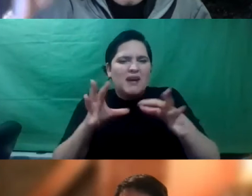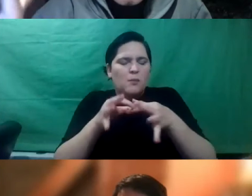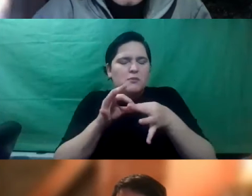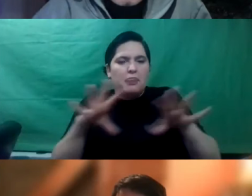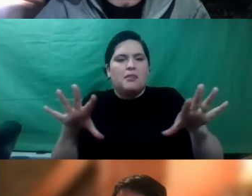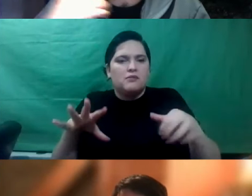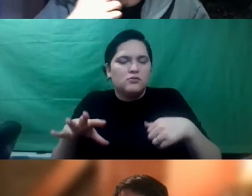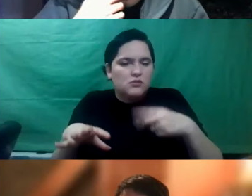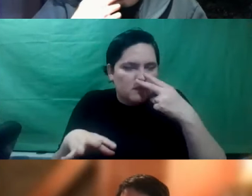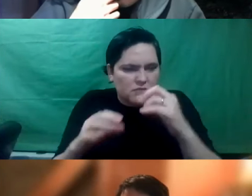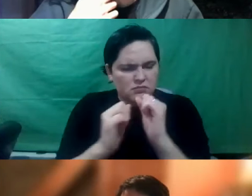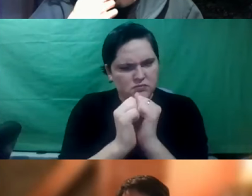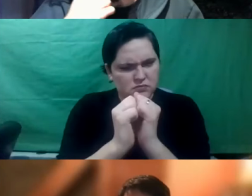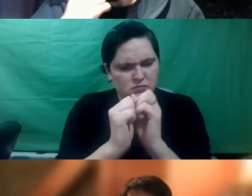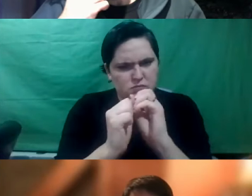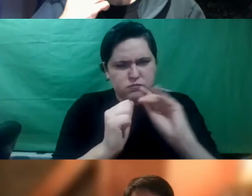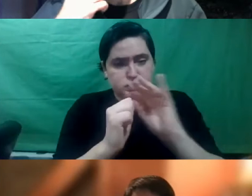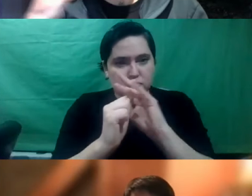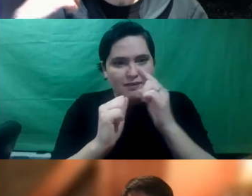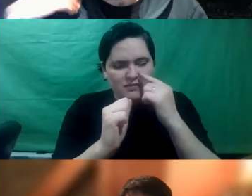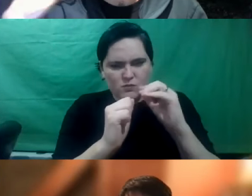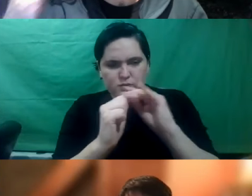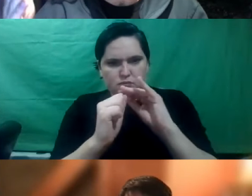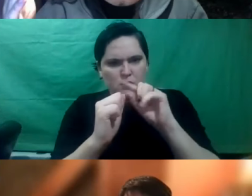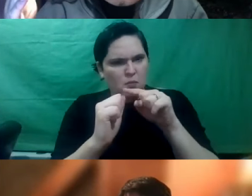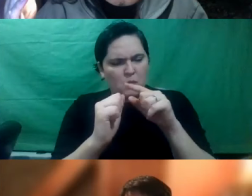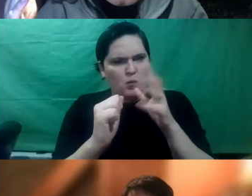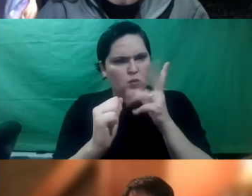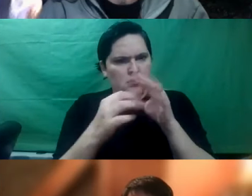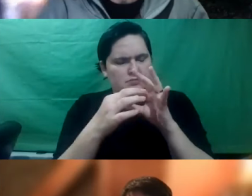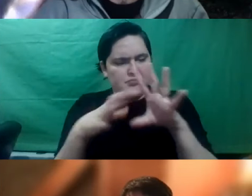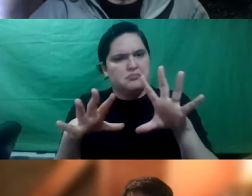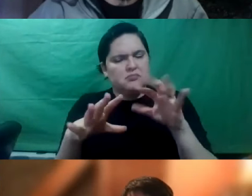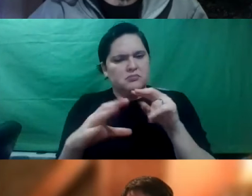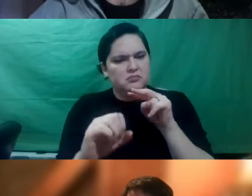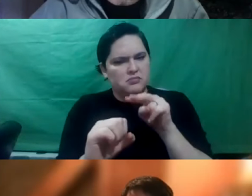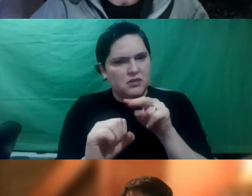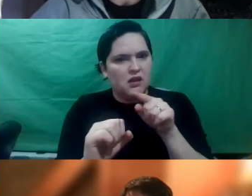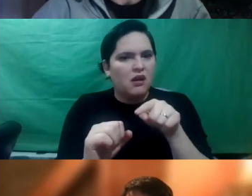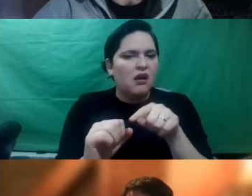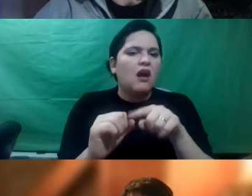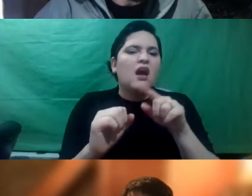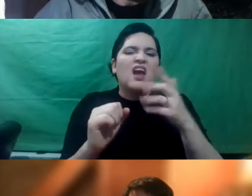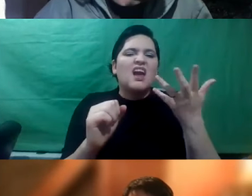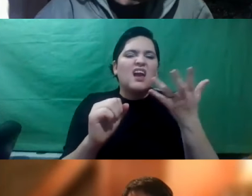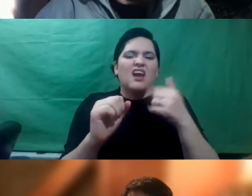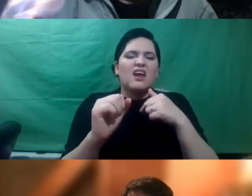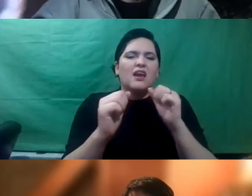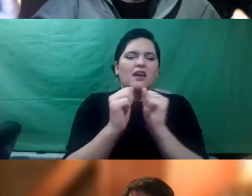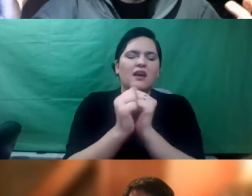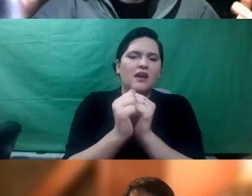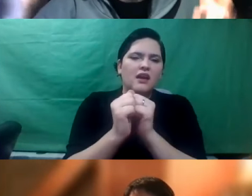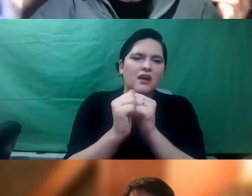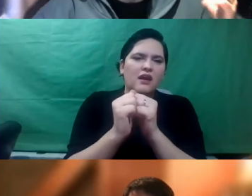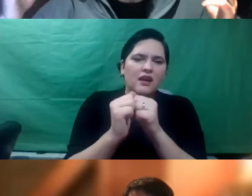puedes modelar la pérdida de conexiones en ese conectoma. Entonces, si bien no modelas directamente el tumor, modelas el efecto que tiene el tumor sobre la conectividad, o,